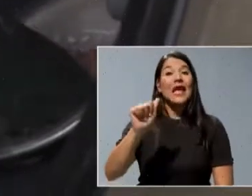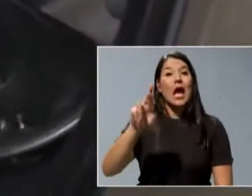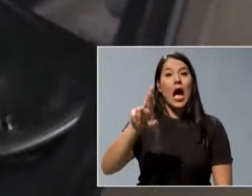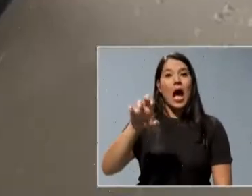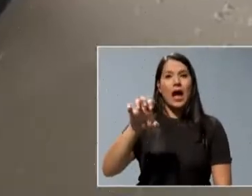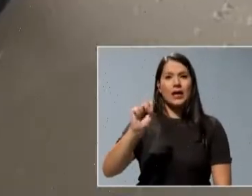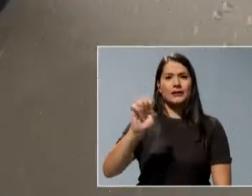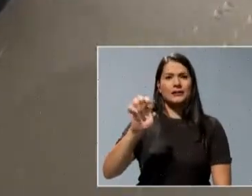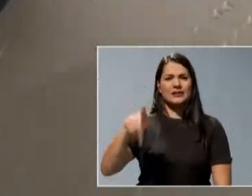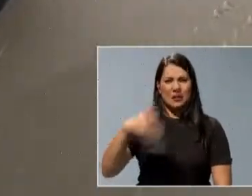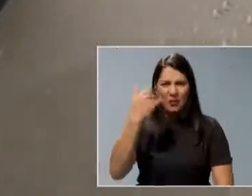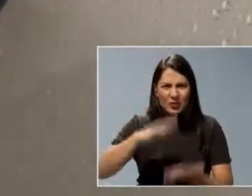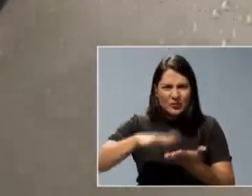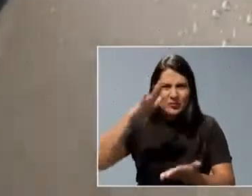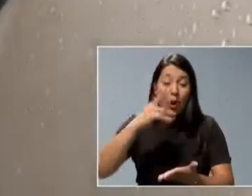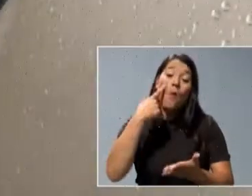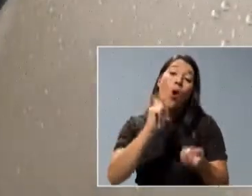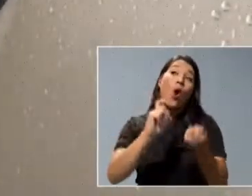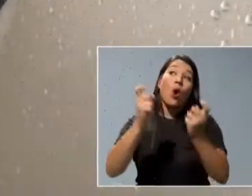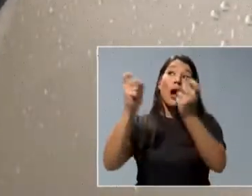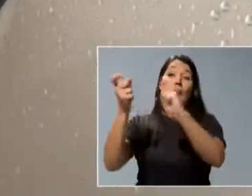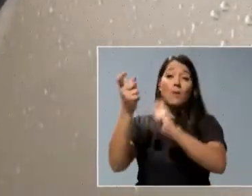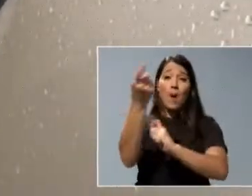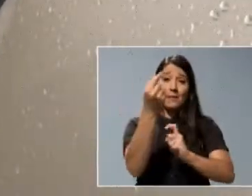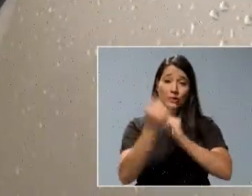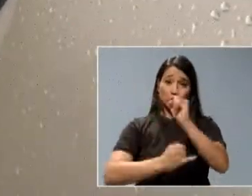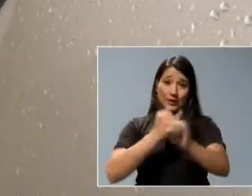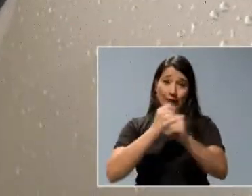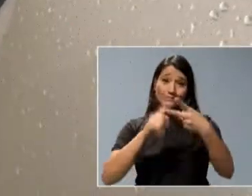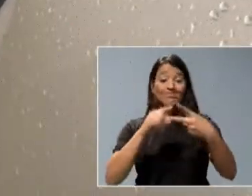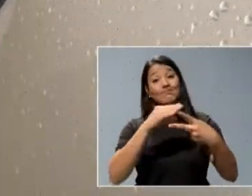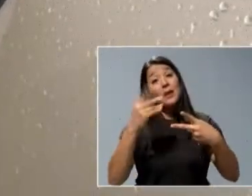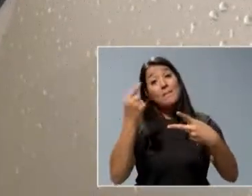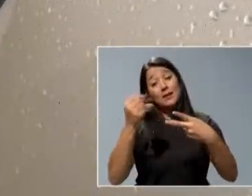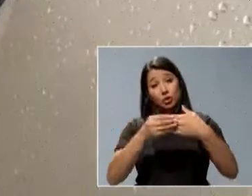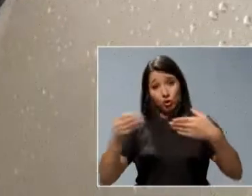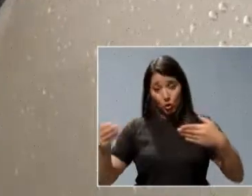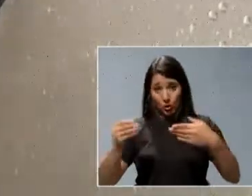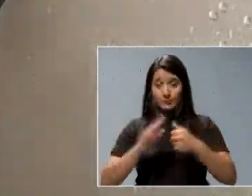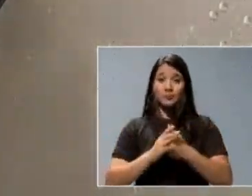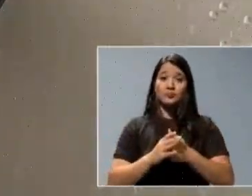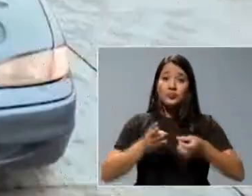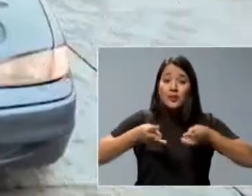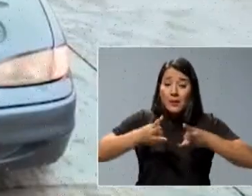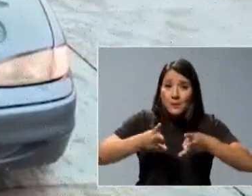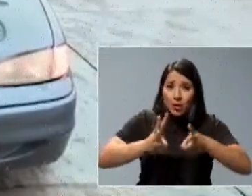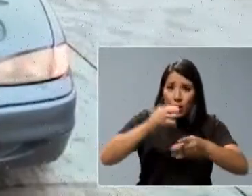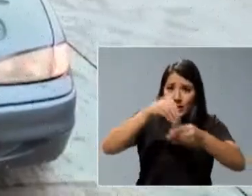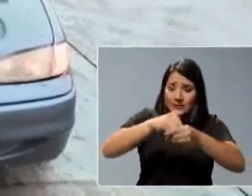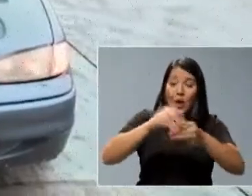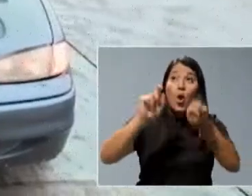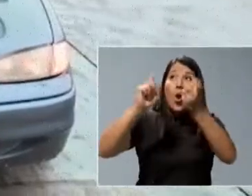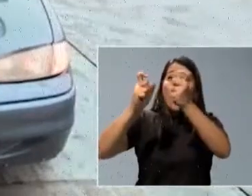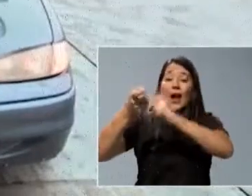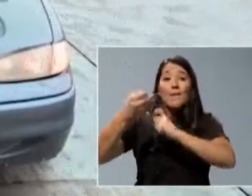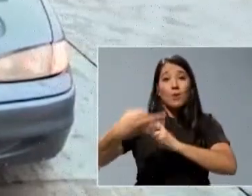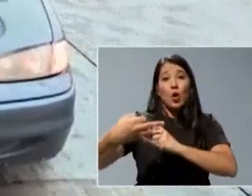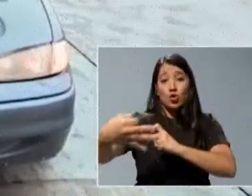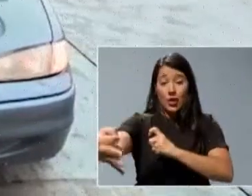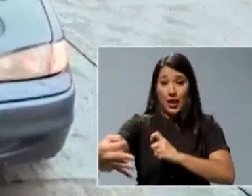obedece básicamente a los cambios en los precios internacionales y la cotización del dólar. El cálculo contempla las diferencias diarias del costo por litro de